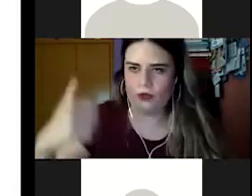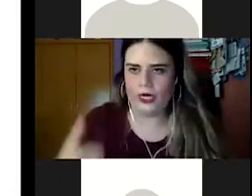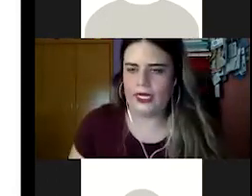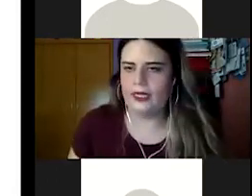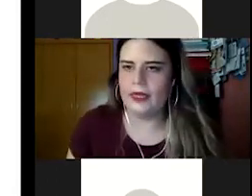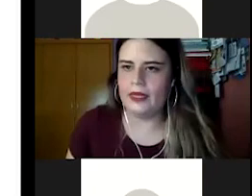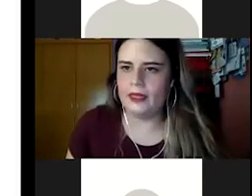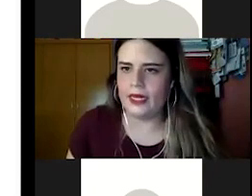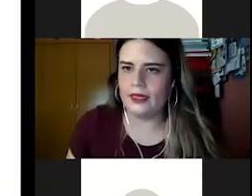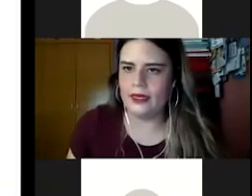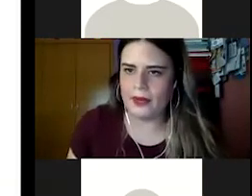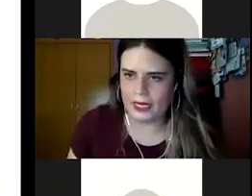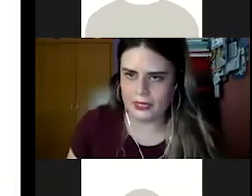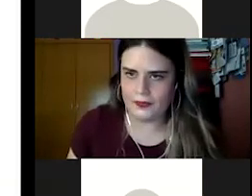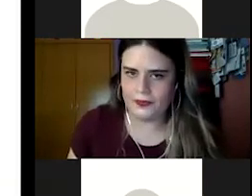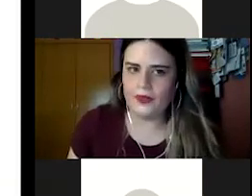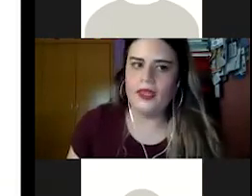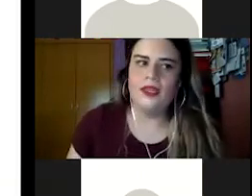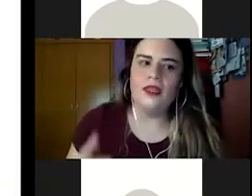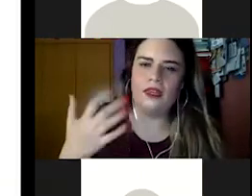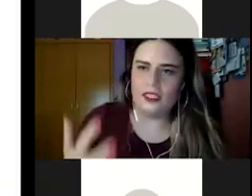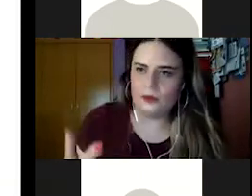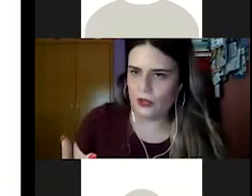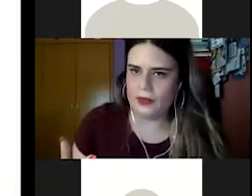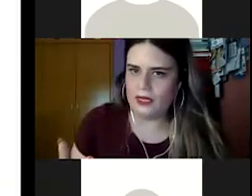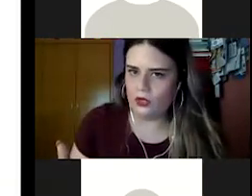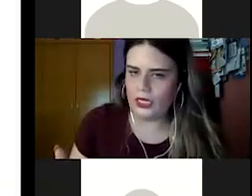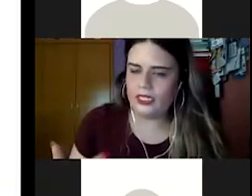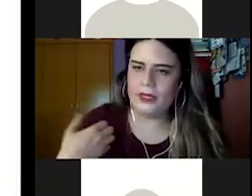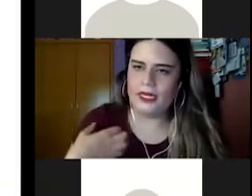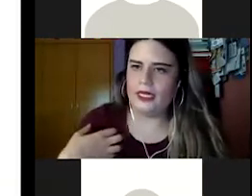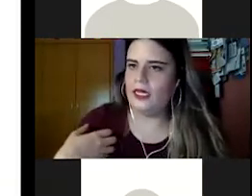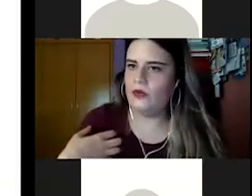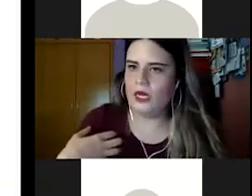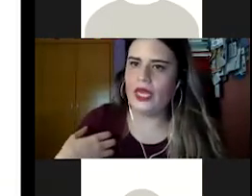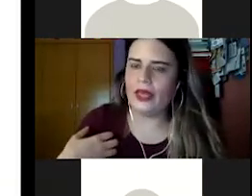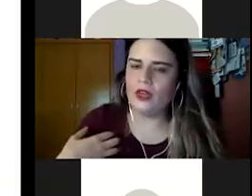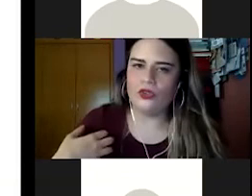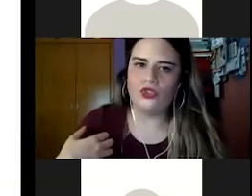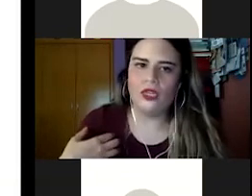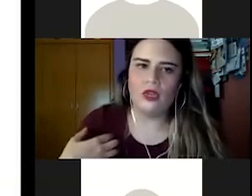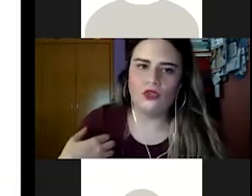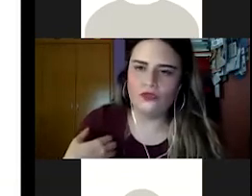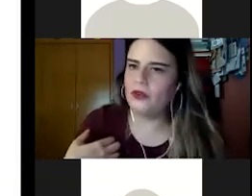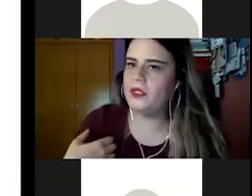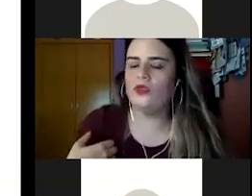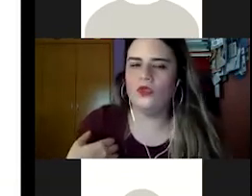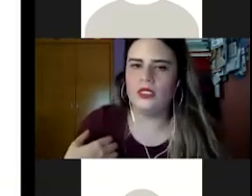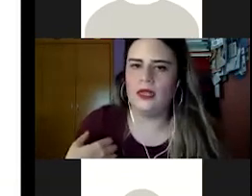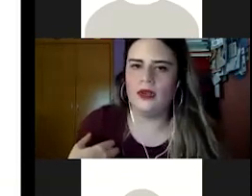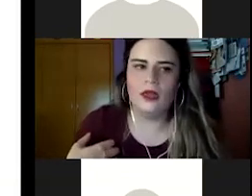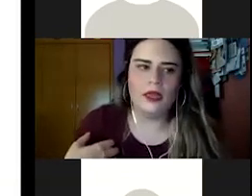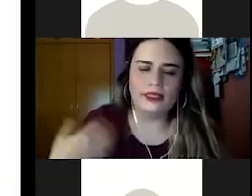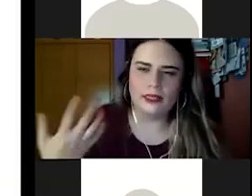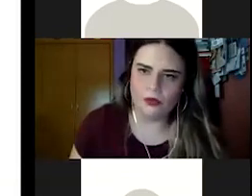hecho por la Agenda 2030 en el país. Les puedo pasar los links para que le den una ojeada a los informes, todos